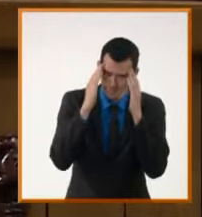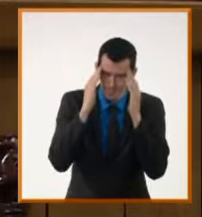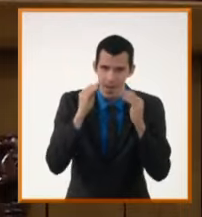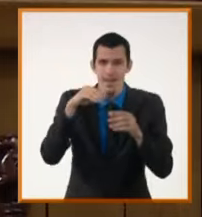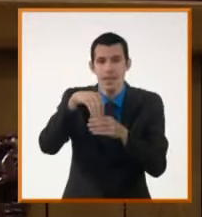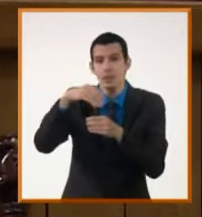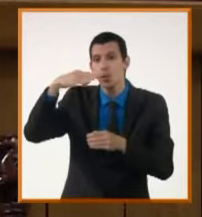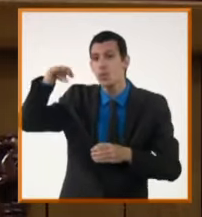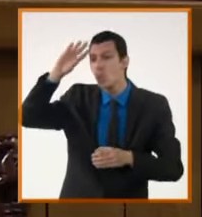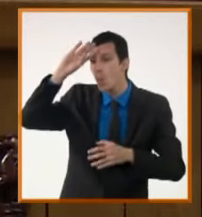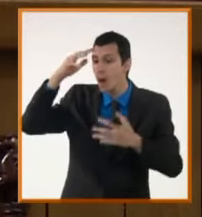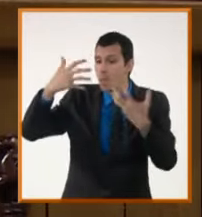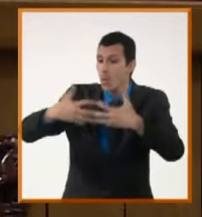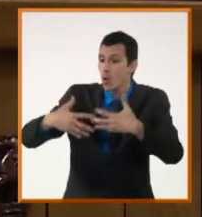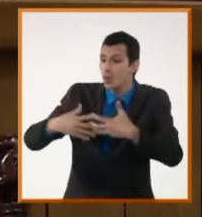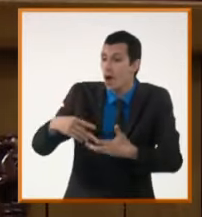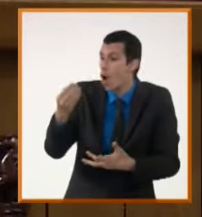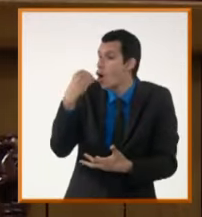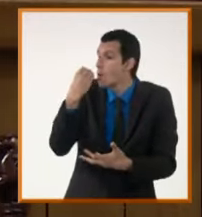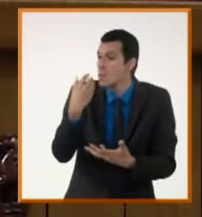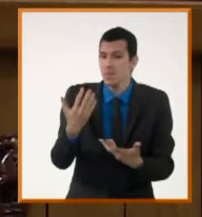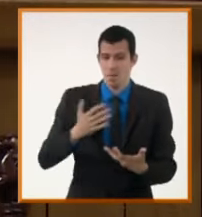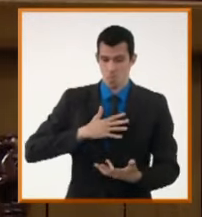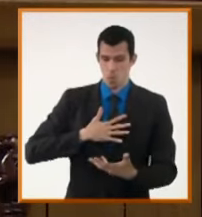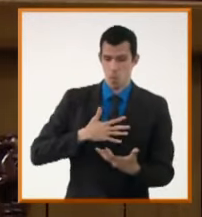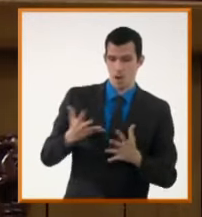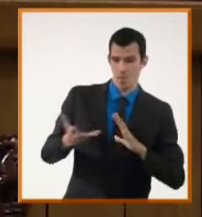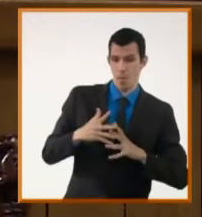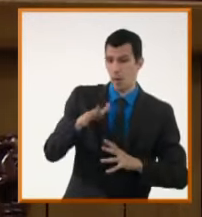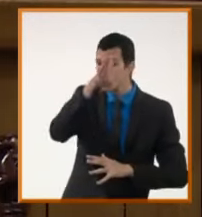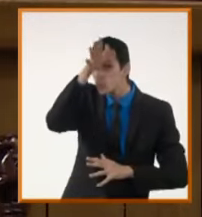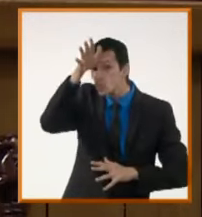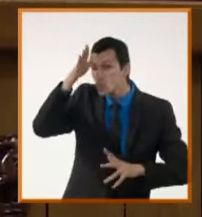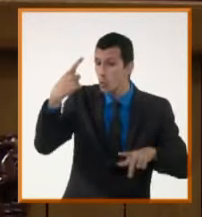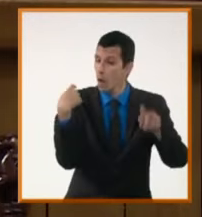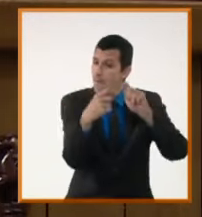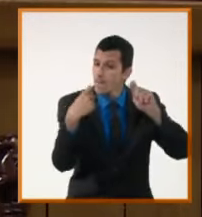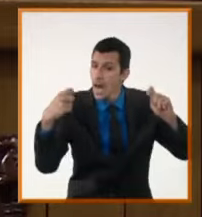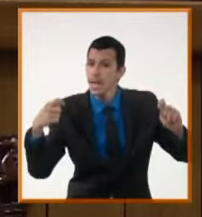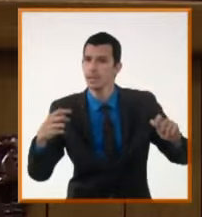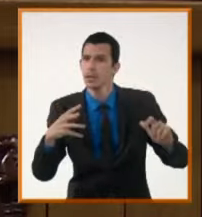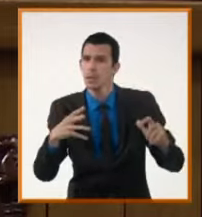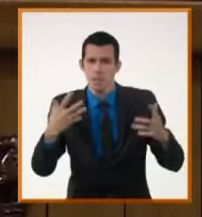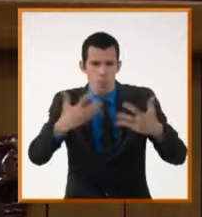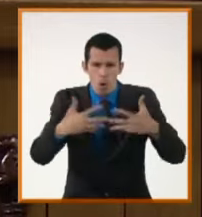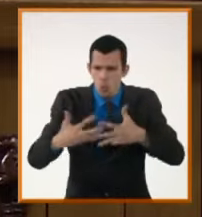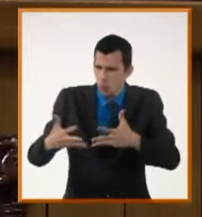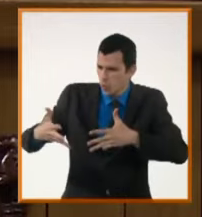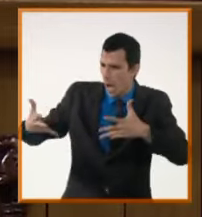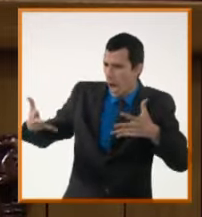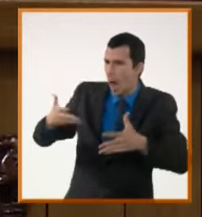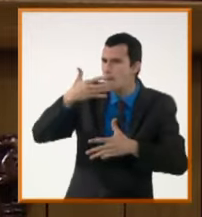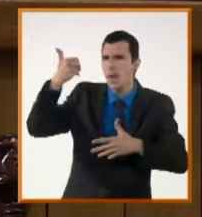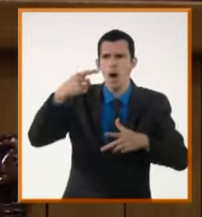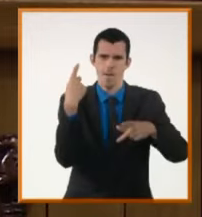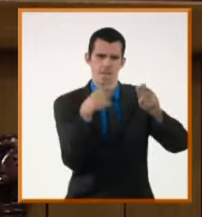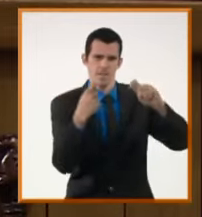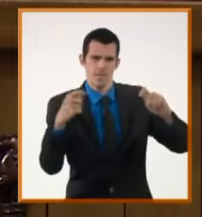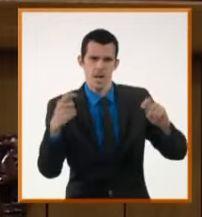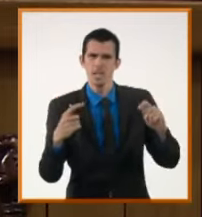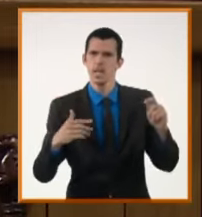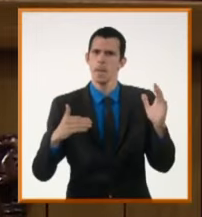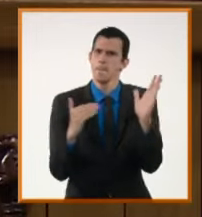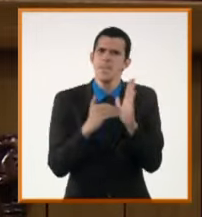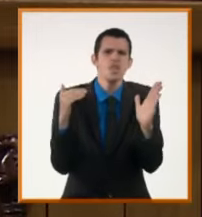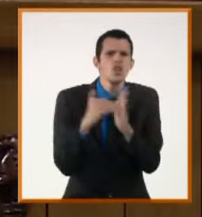comida y la venda a partir de su propio esfuerzo y la venda, y mientras más produzca, más venda, y hace mucho dinero, bienvenido